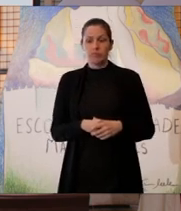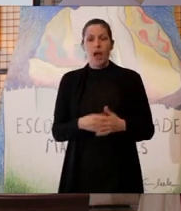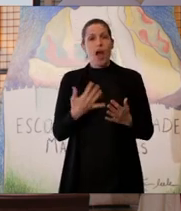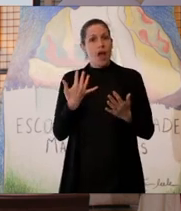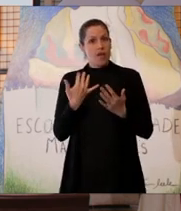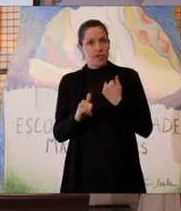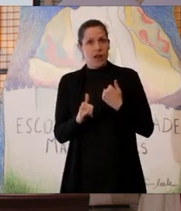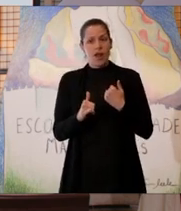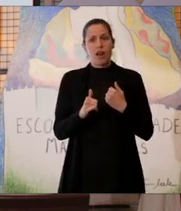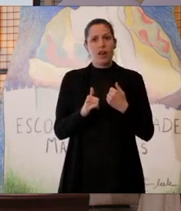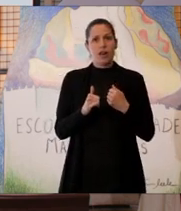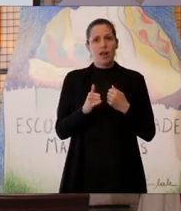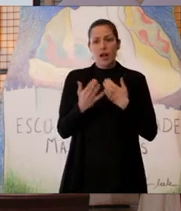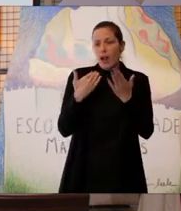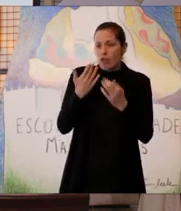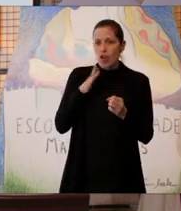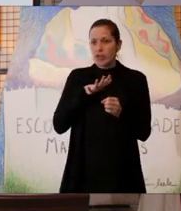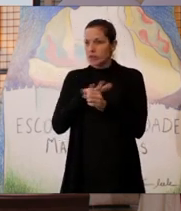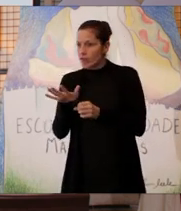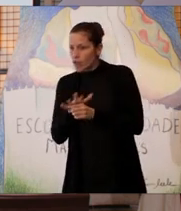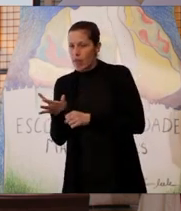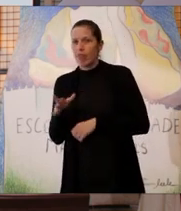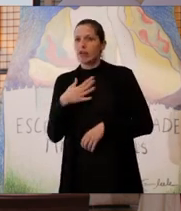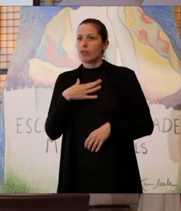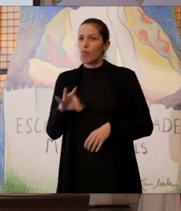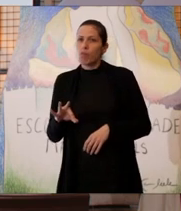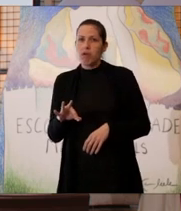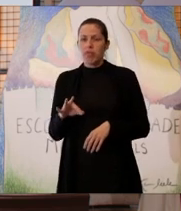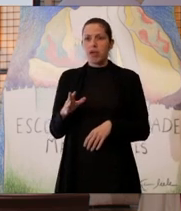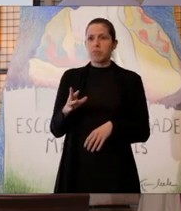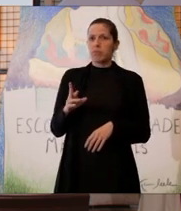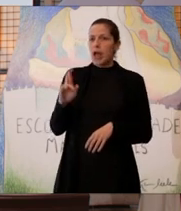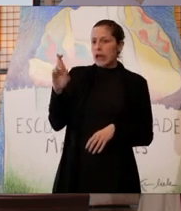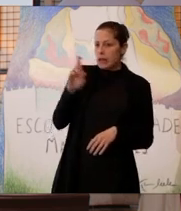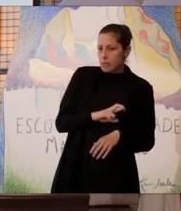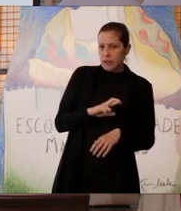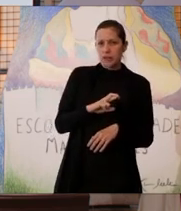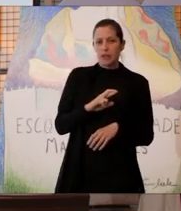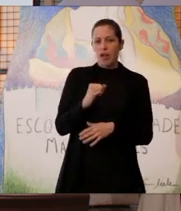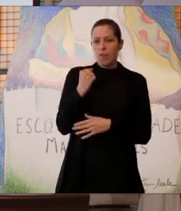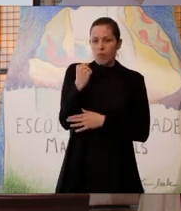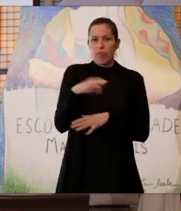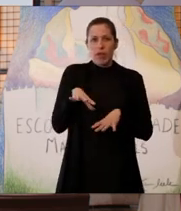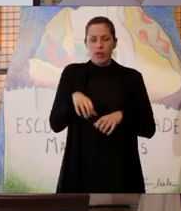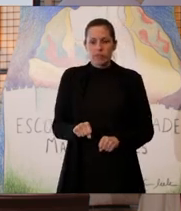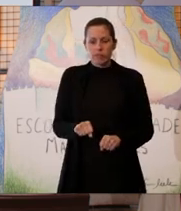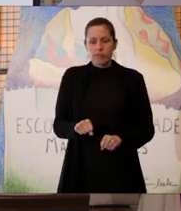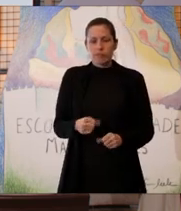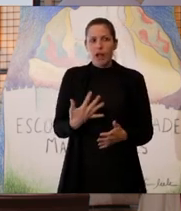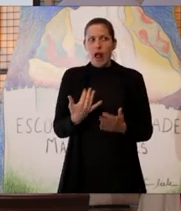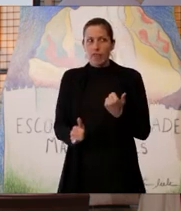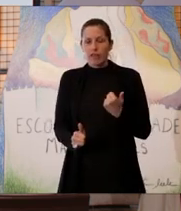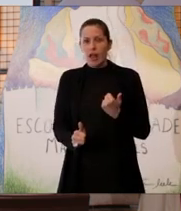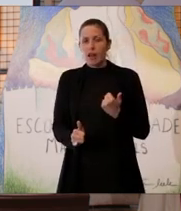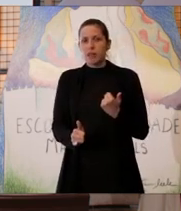y luego repetimos no repetimos en función de si eso es una pérdida de control de aquellos que no